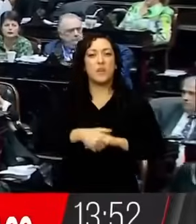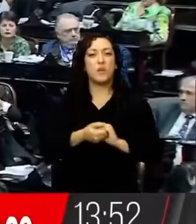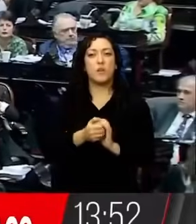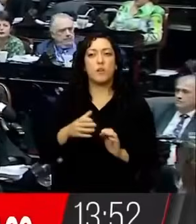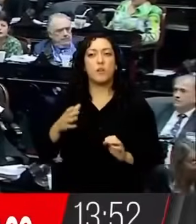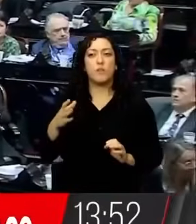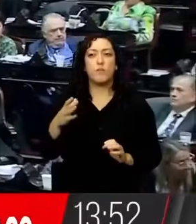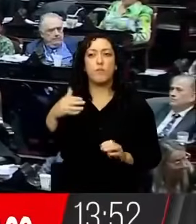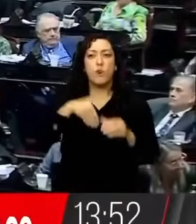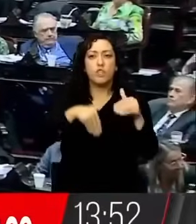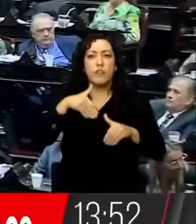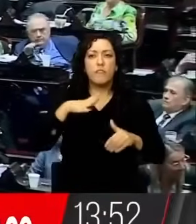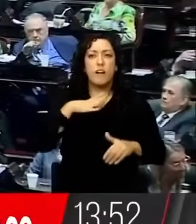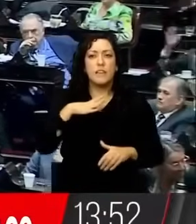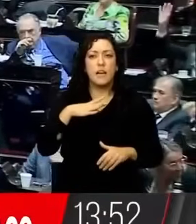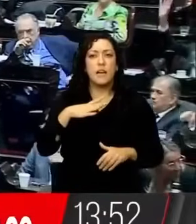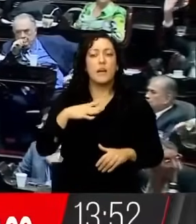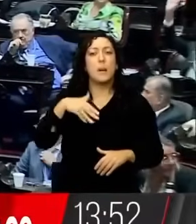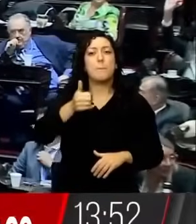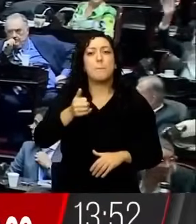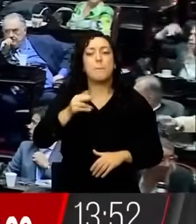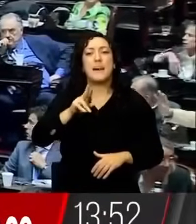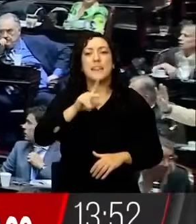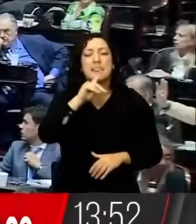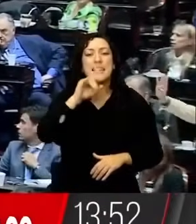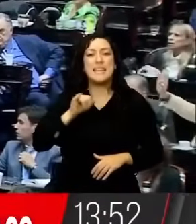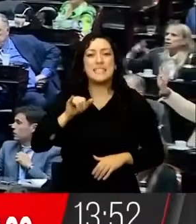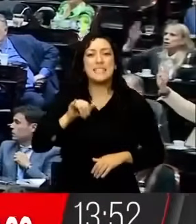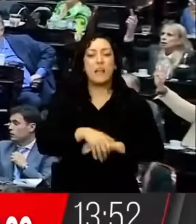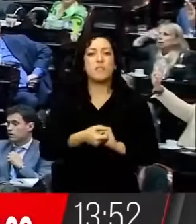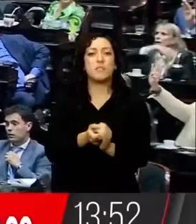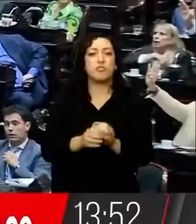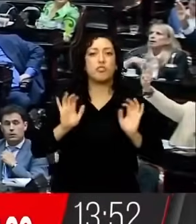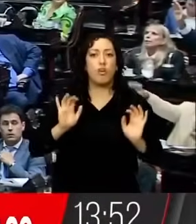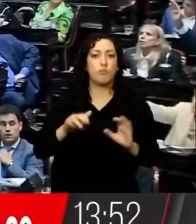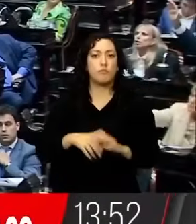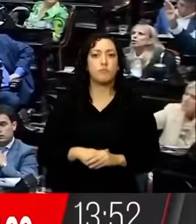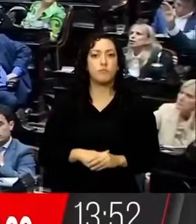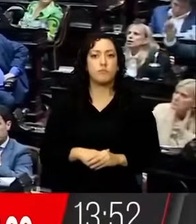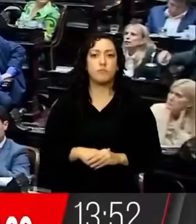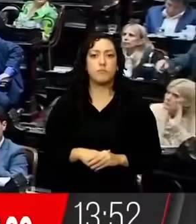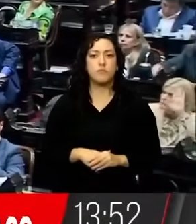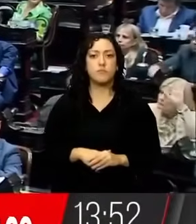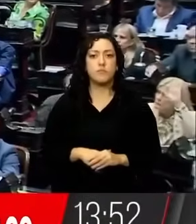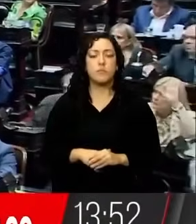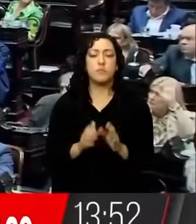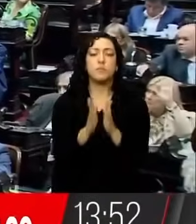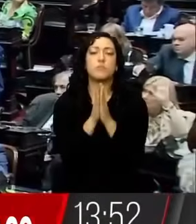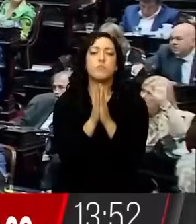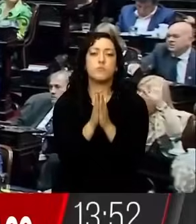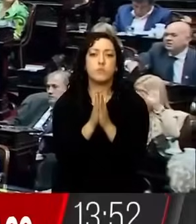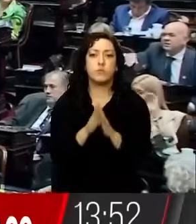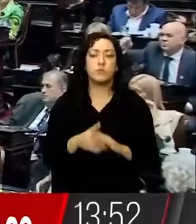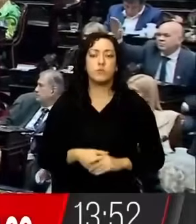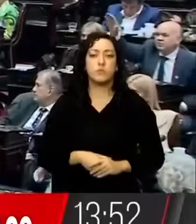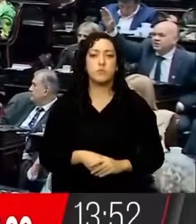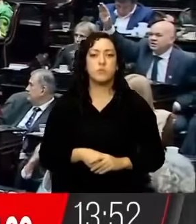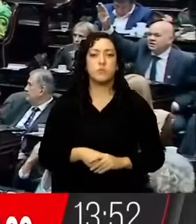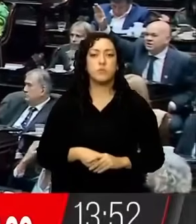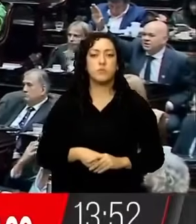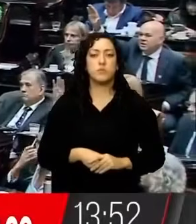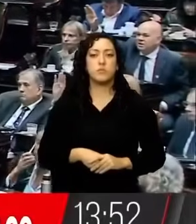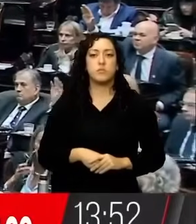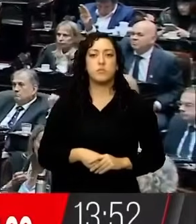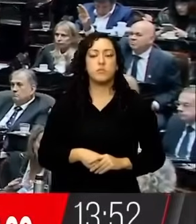sin votar? Diputado Germán Martínez, abstención. Por favor.